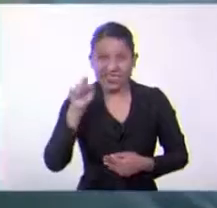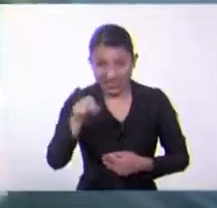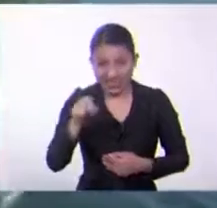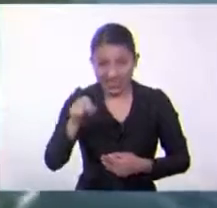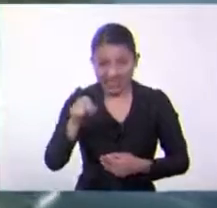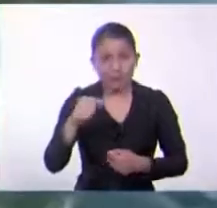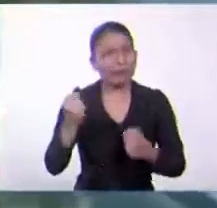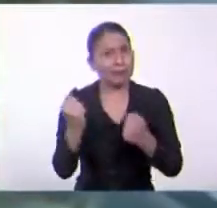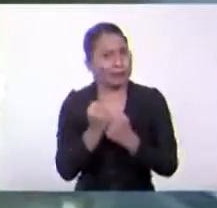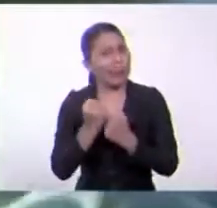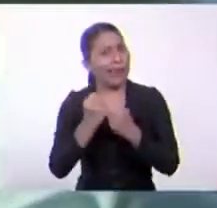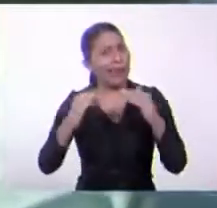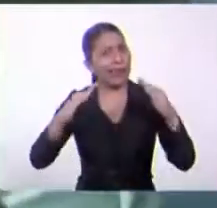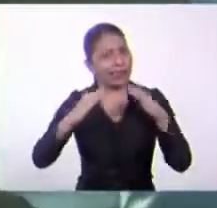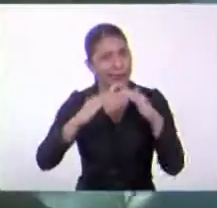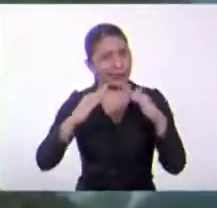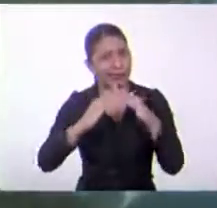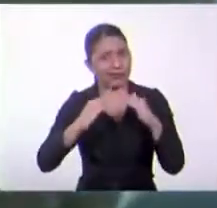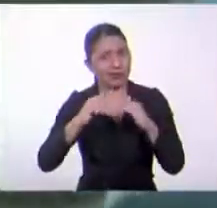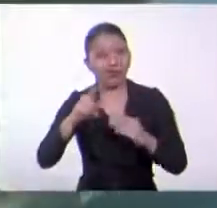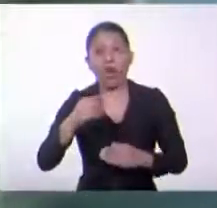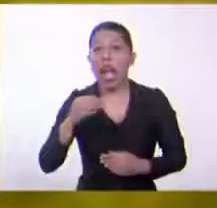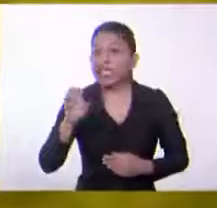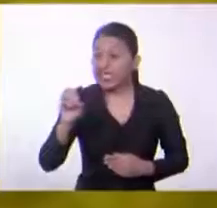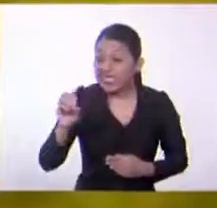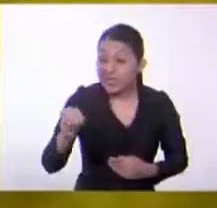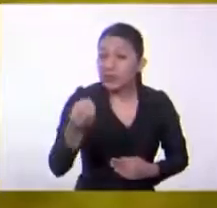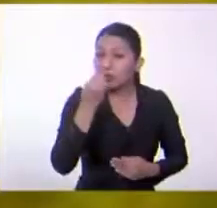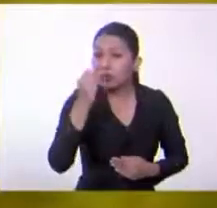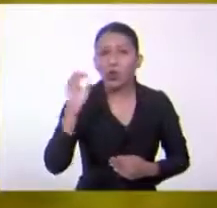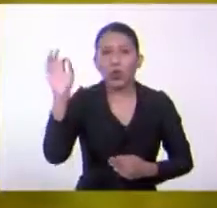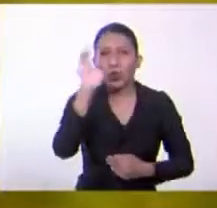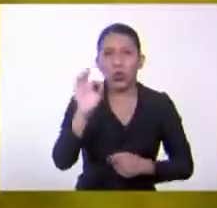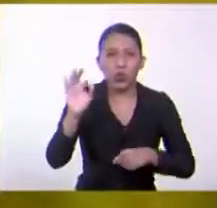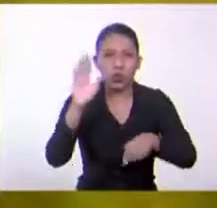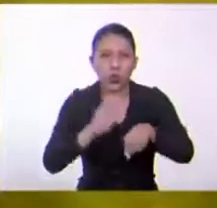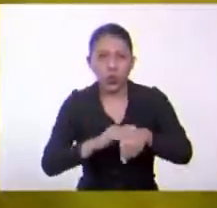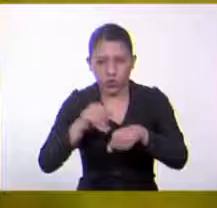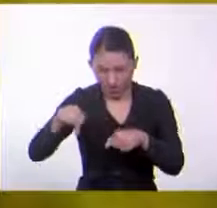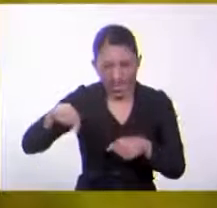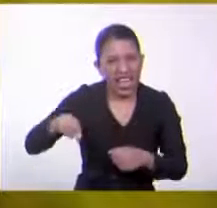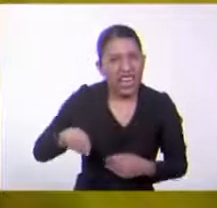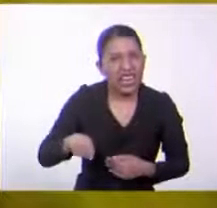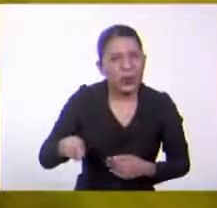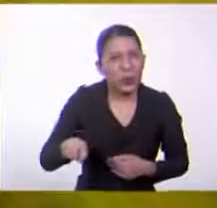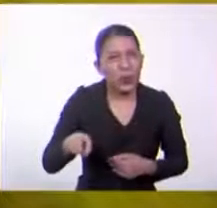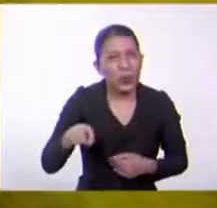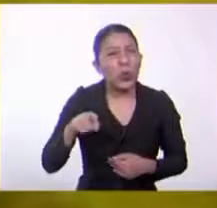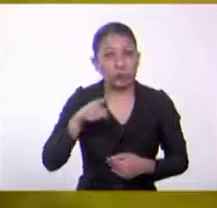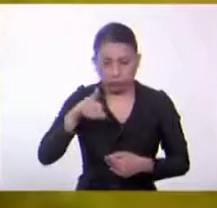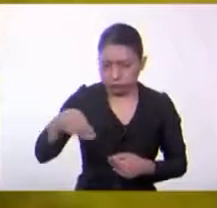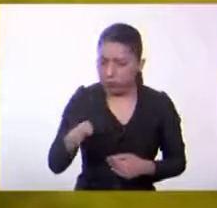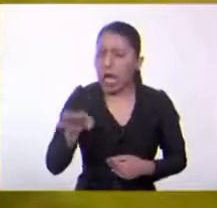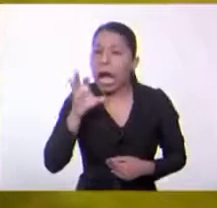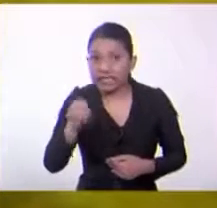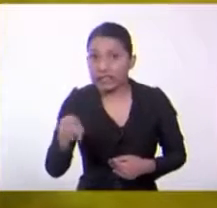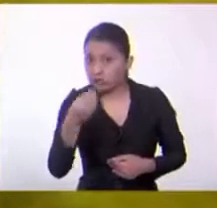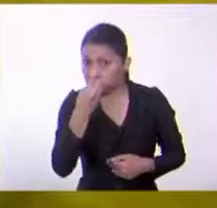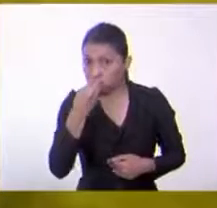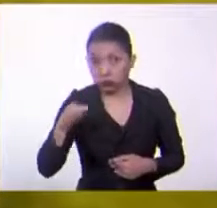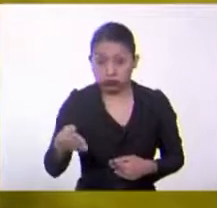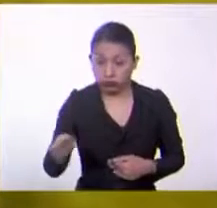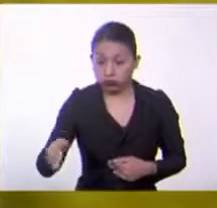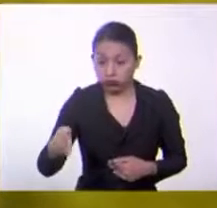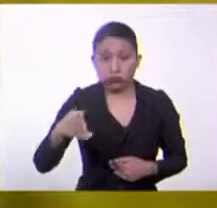de la caza, por su cualidad de comer larvas de zancudo o mosquito, también tiene la ventaja